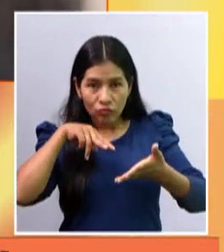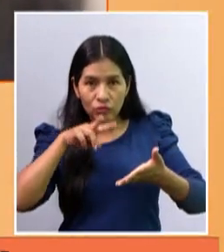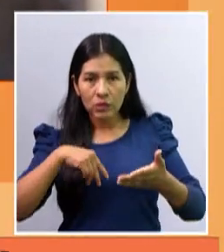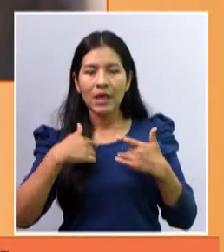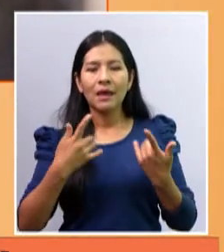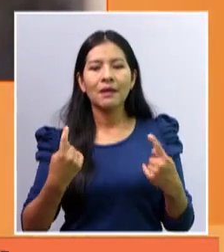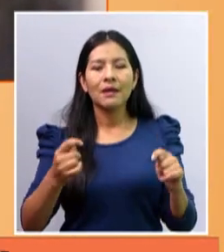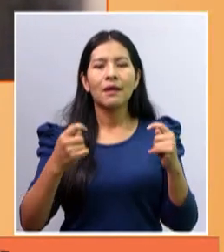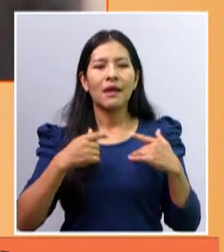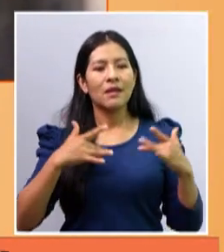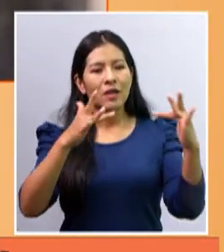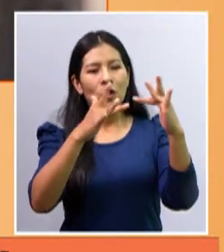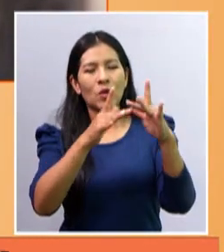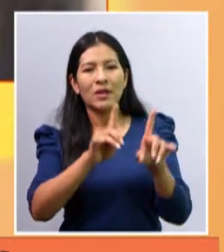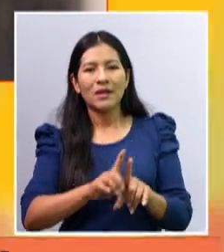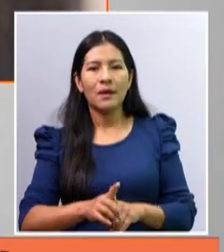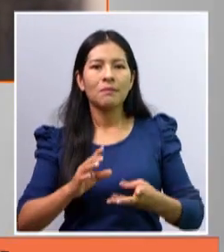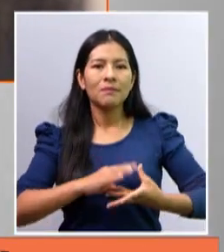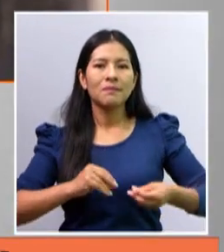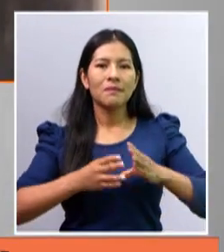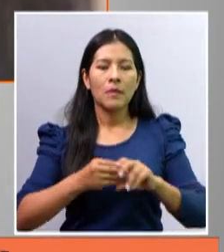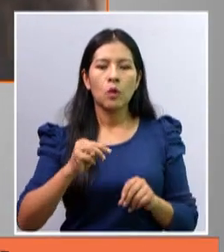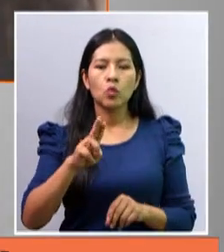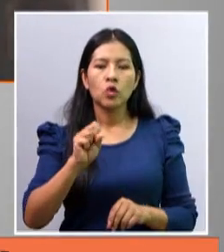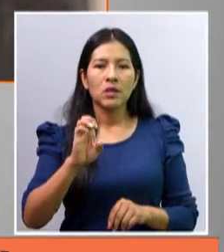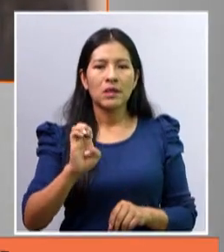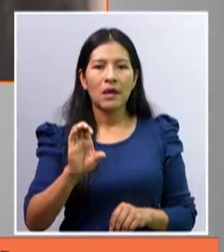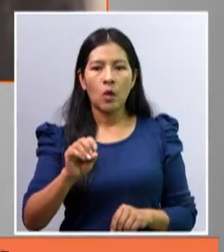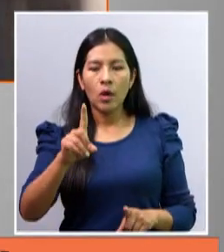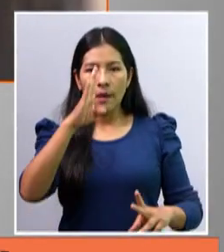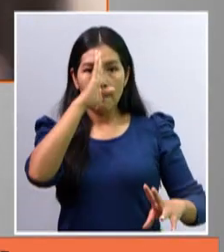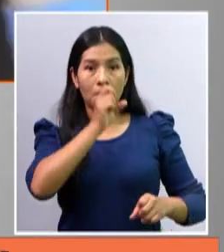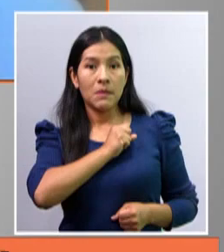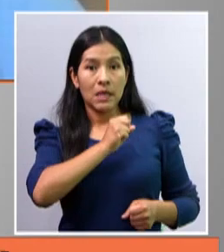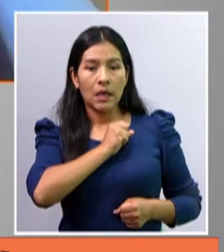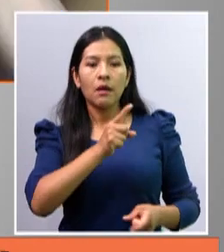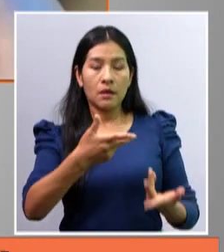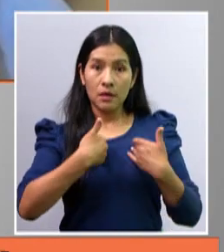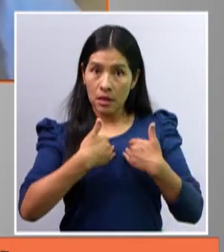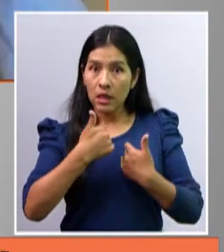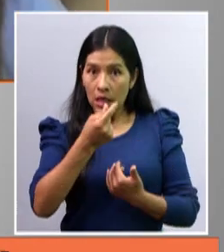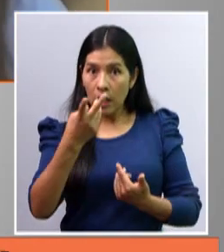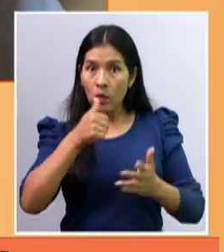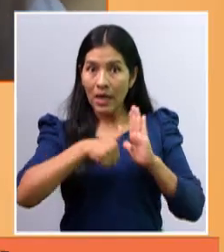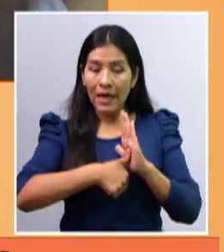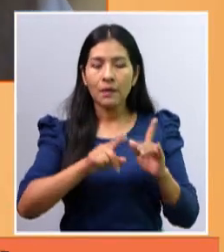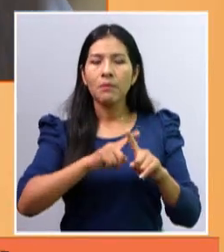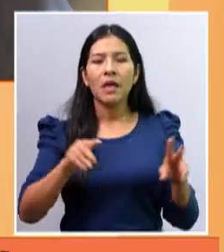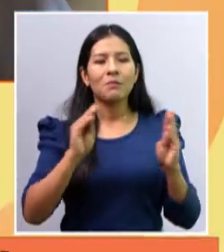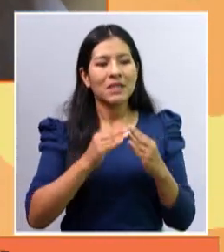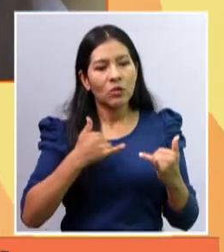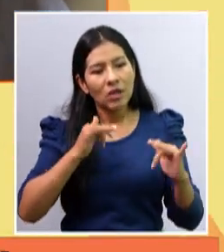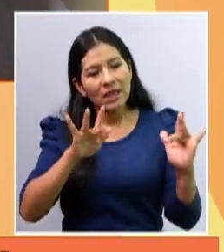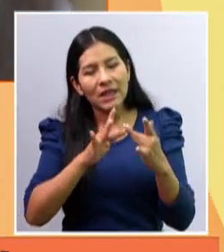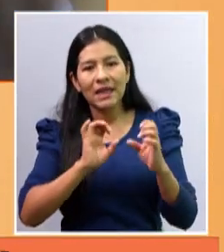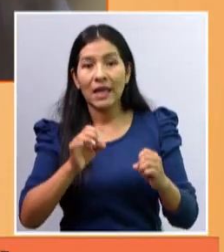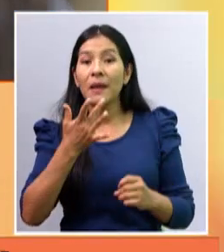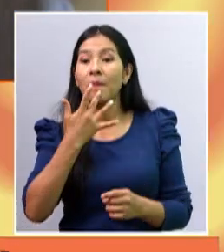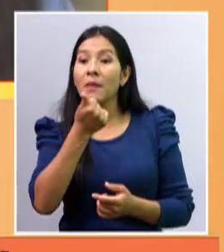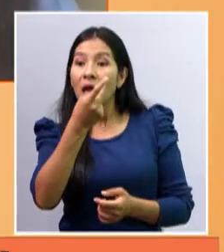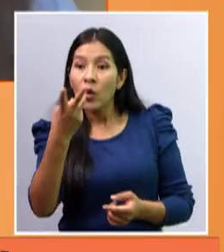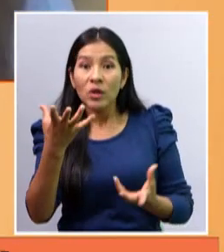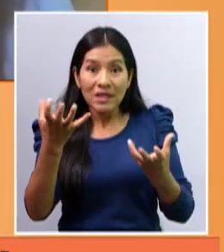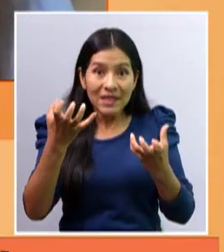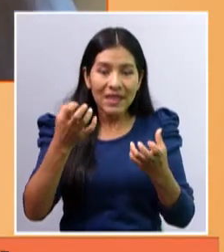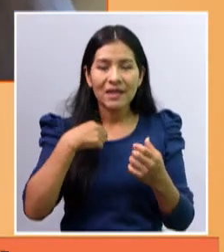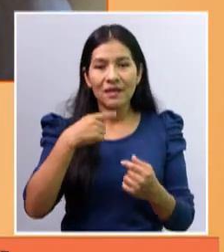contacta incluso con el museo militar no que tienen algunas cartas que hasta el momento no se ha dado si alguien me escucha quisiera acceder